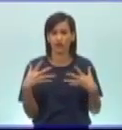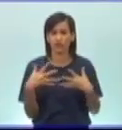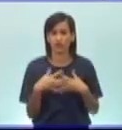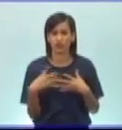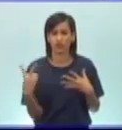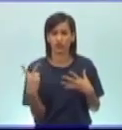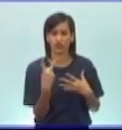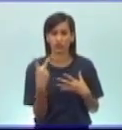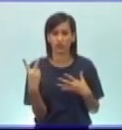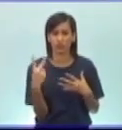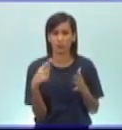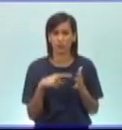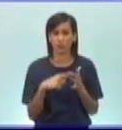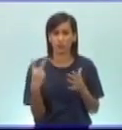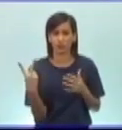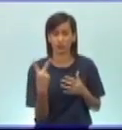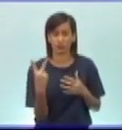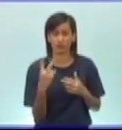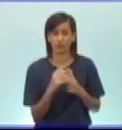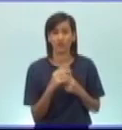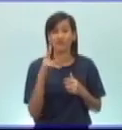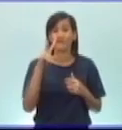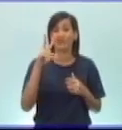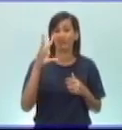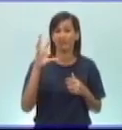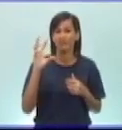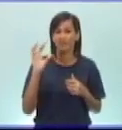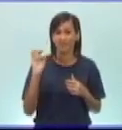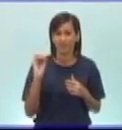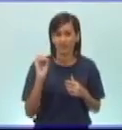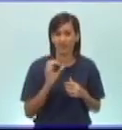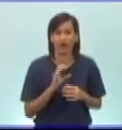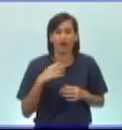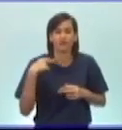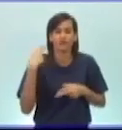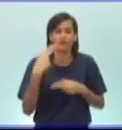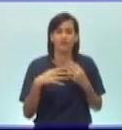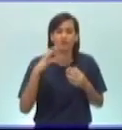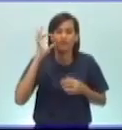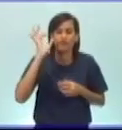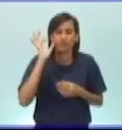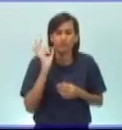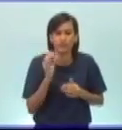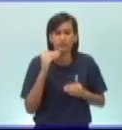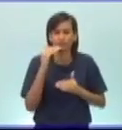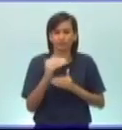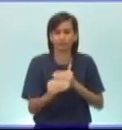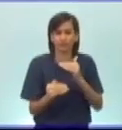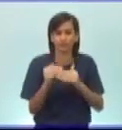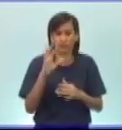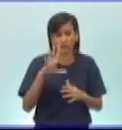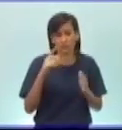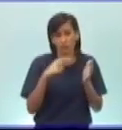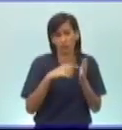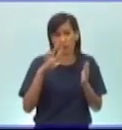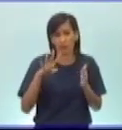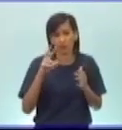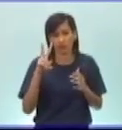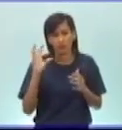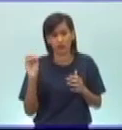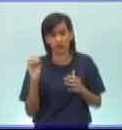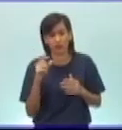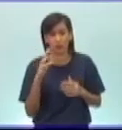múltiplo entre ellos dos, que es 20, y hacemos el mismo procedimiento. 5 por 4 es 20, por lo tanto 4 por 1 es